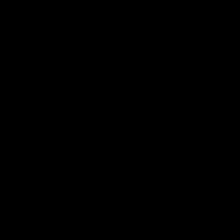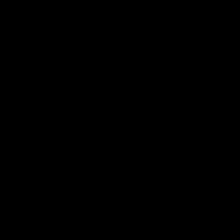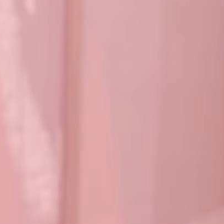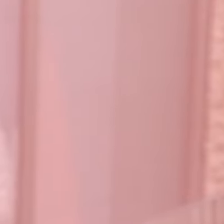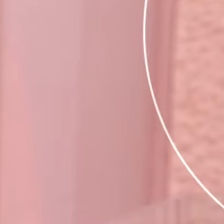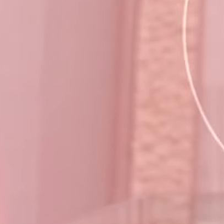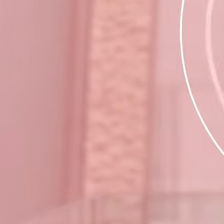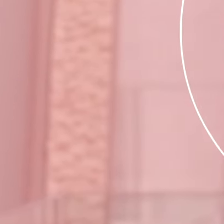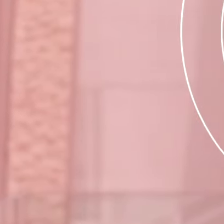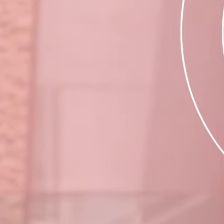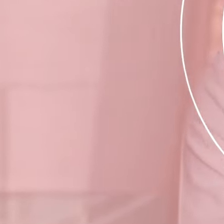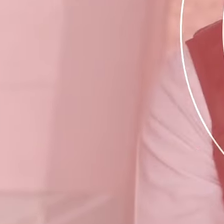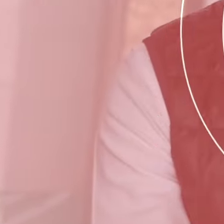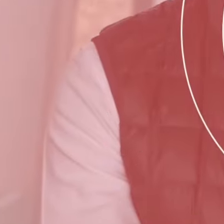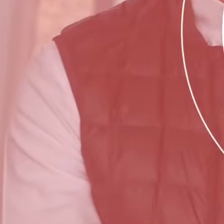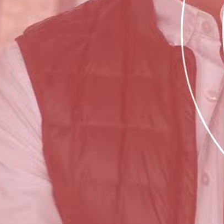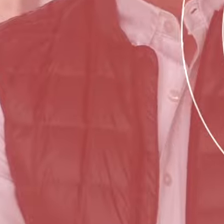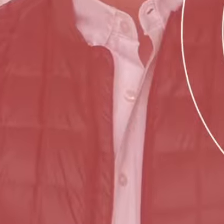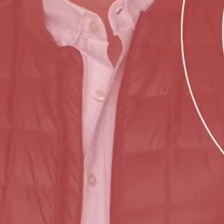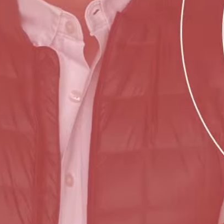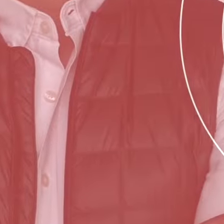persona Hash